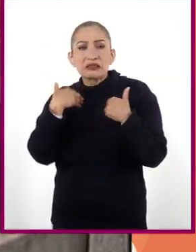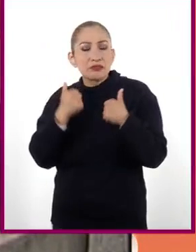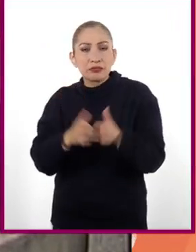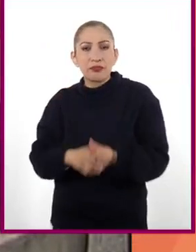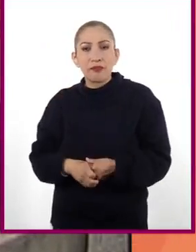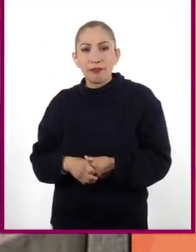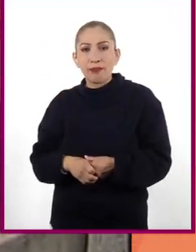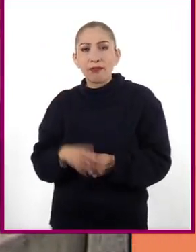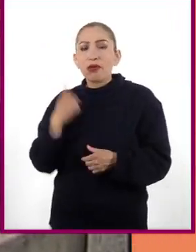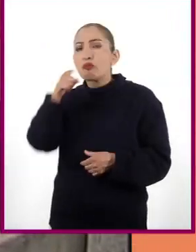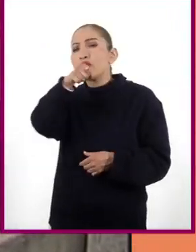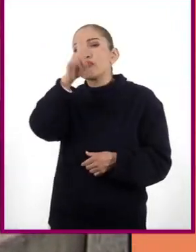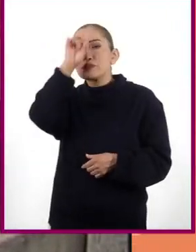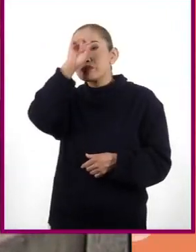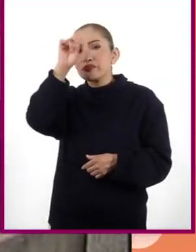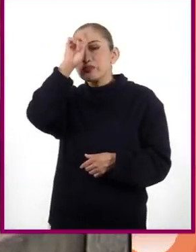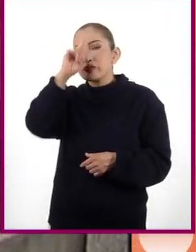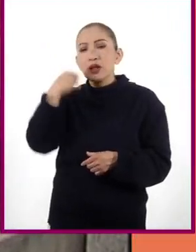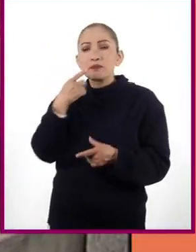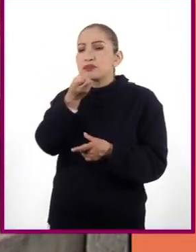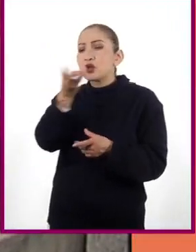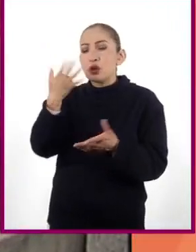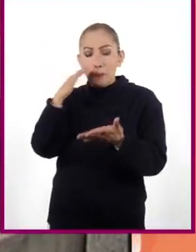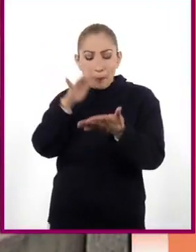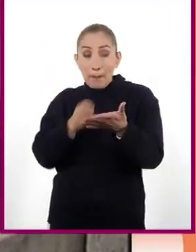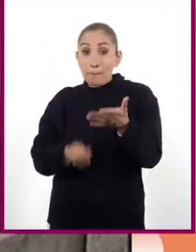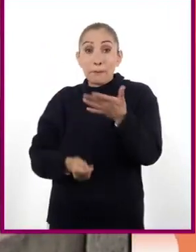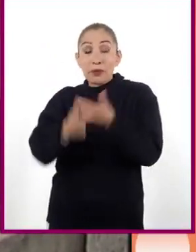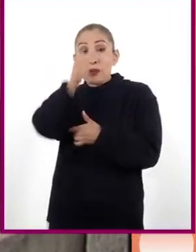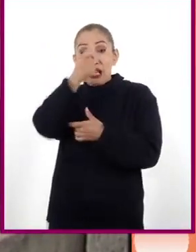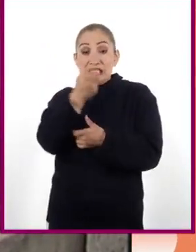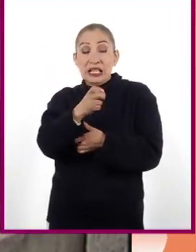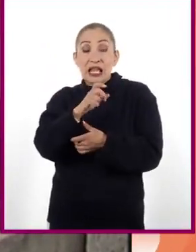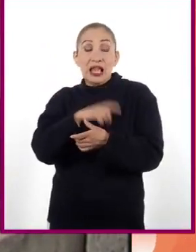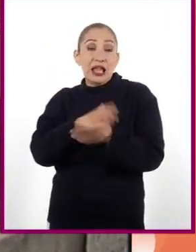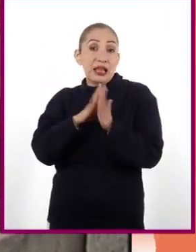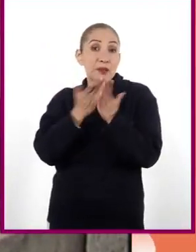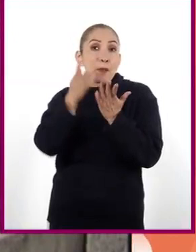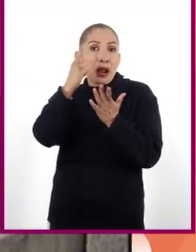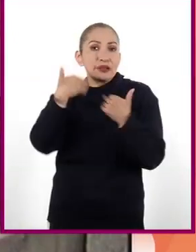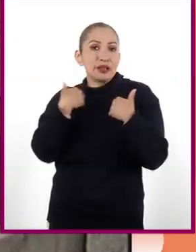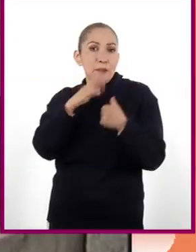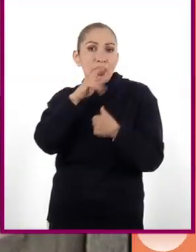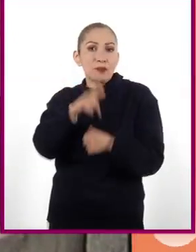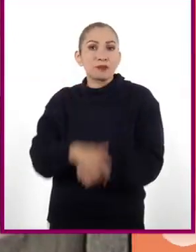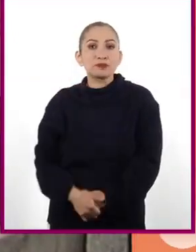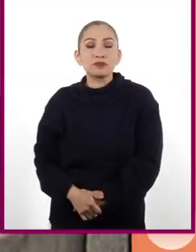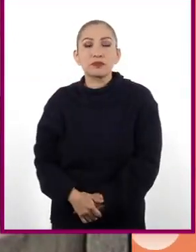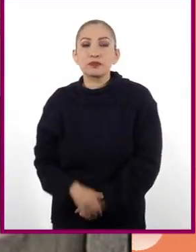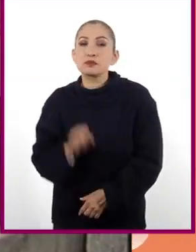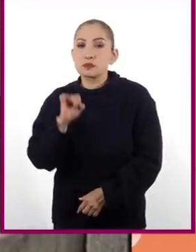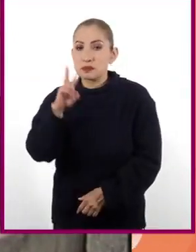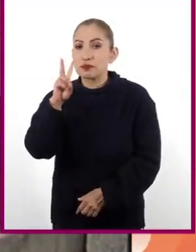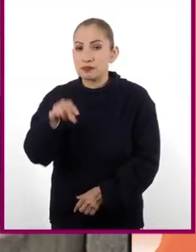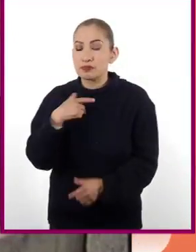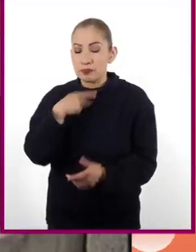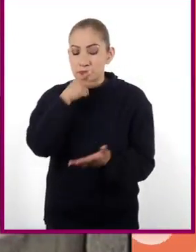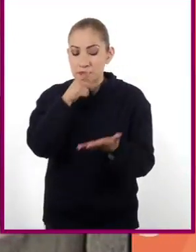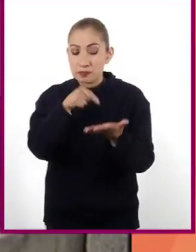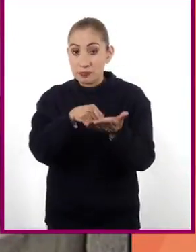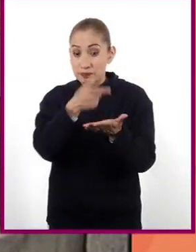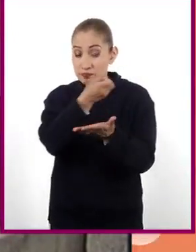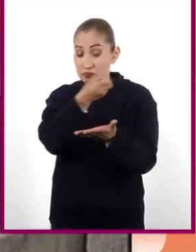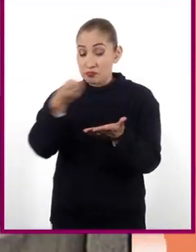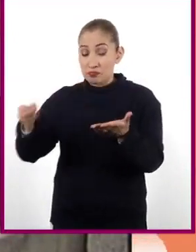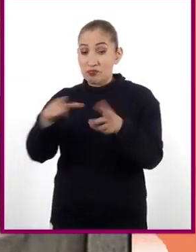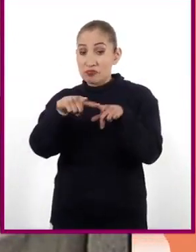comprender. ¿Qué recomendaciones nos darías a quienes leemos por primera vez esta novela para comprenderla? Mira, efectivamente el lenguaje de la novela